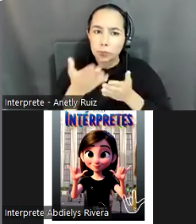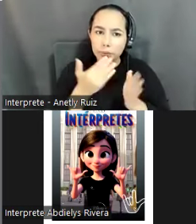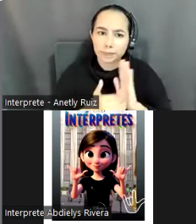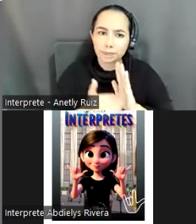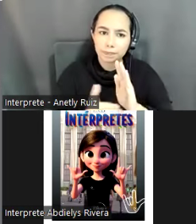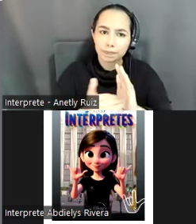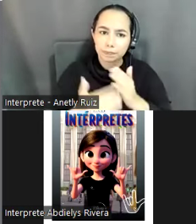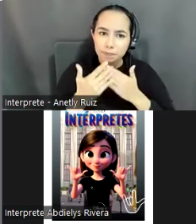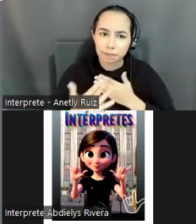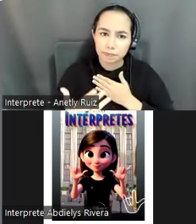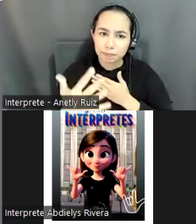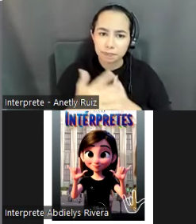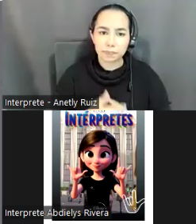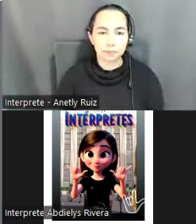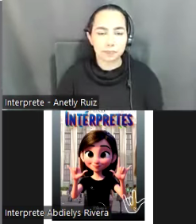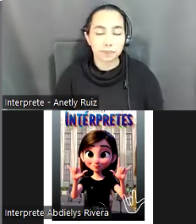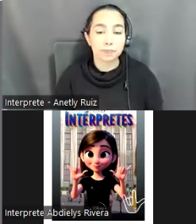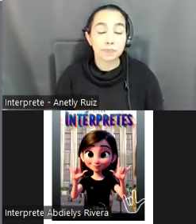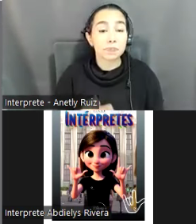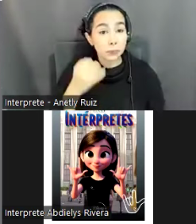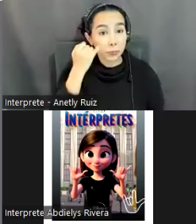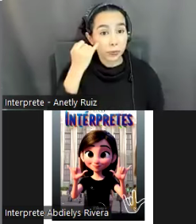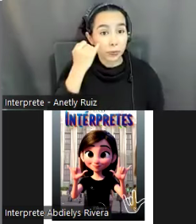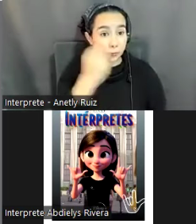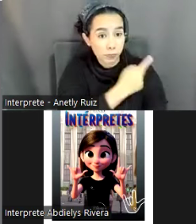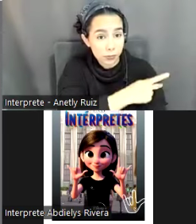que la paciente probablemente tenía depresión,